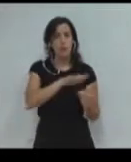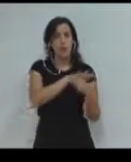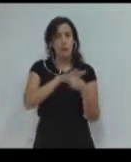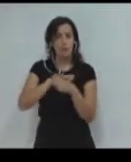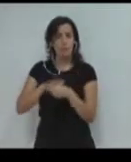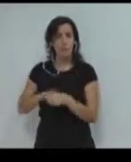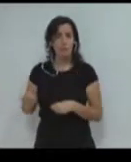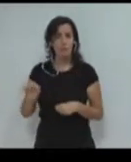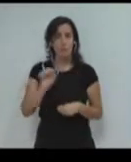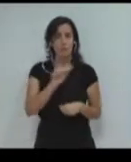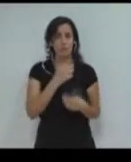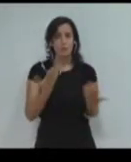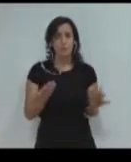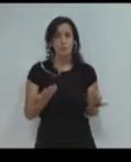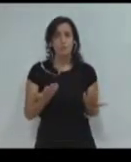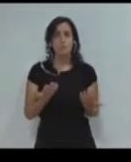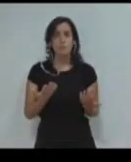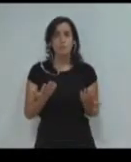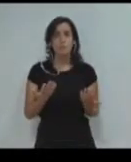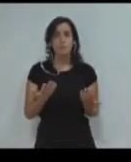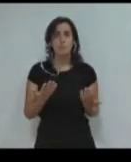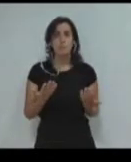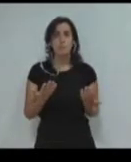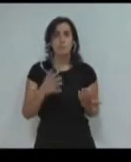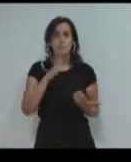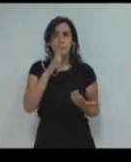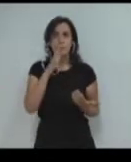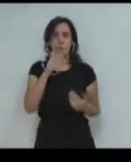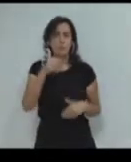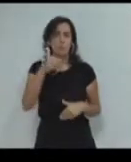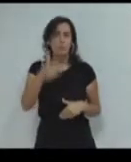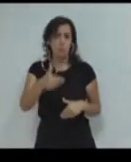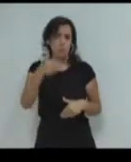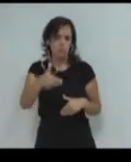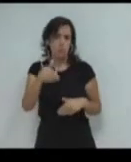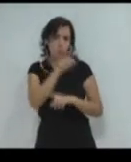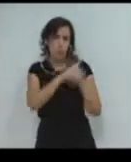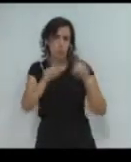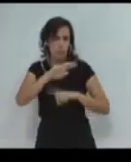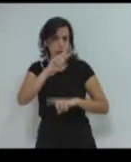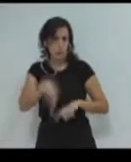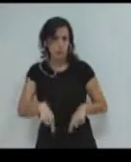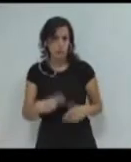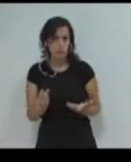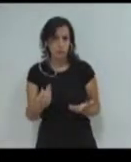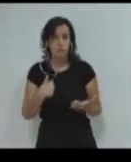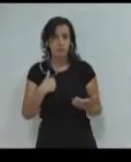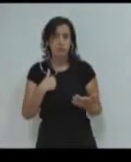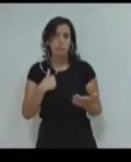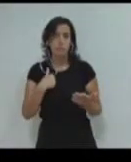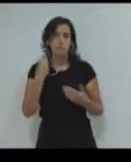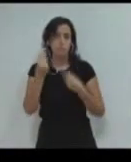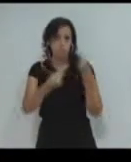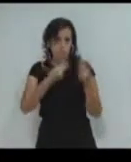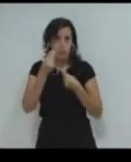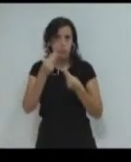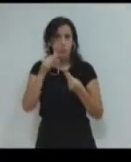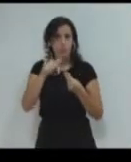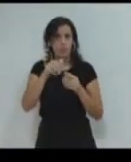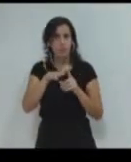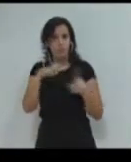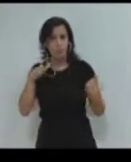sea, por no quitar importancia a los problemas, que yo creo que también este